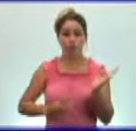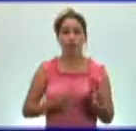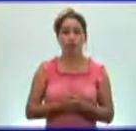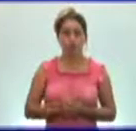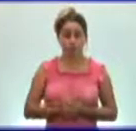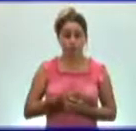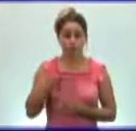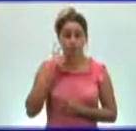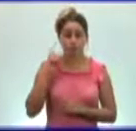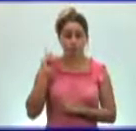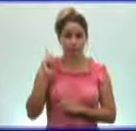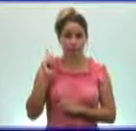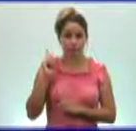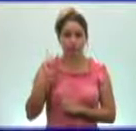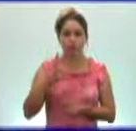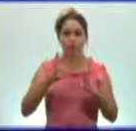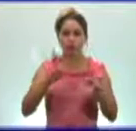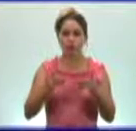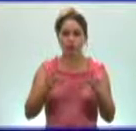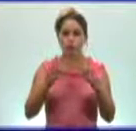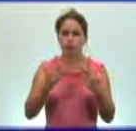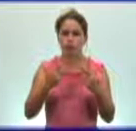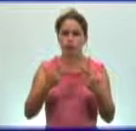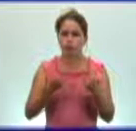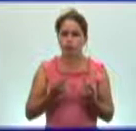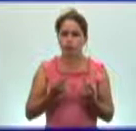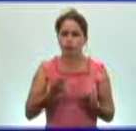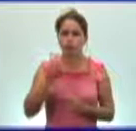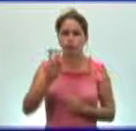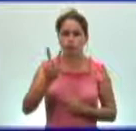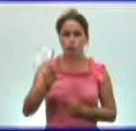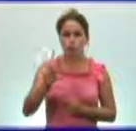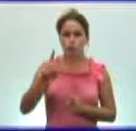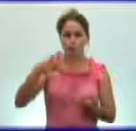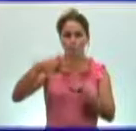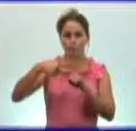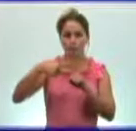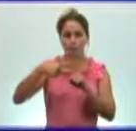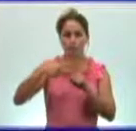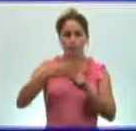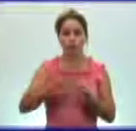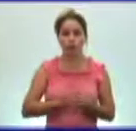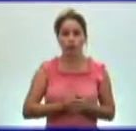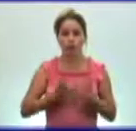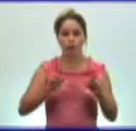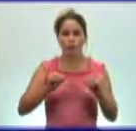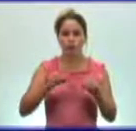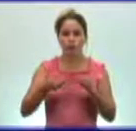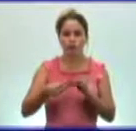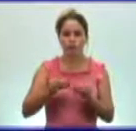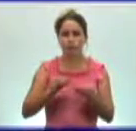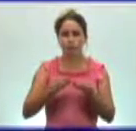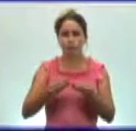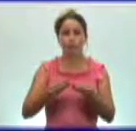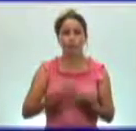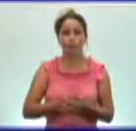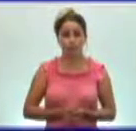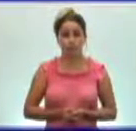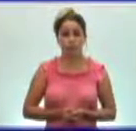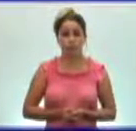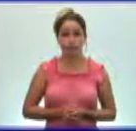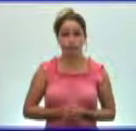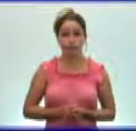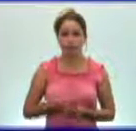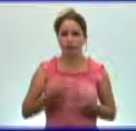electrones. El número de oxidación más probable sería 2 más, estaríamos hablando de un elemento metálico. ¿Qué